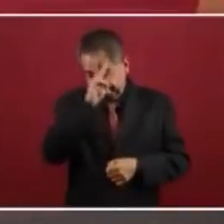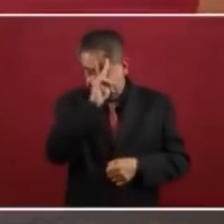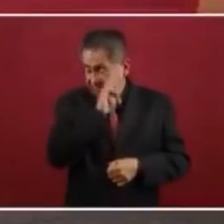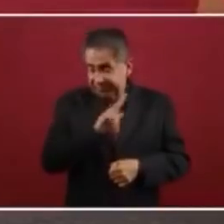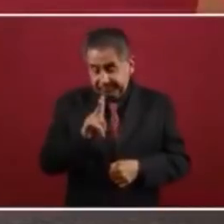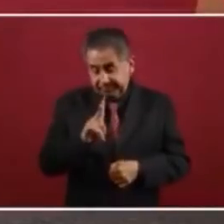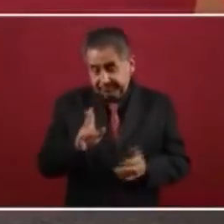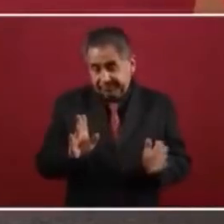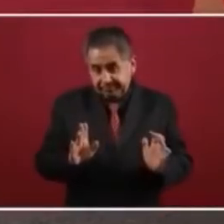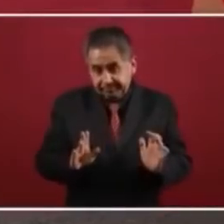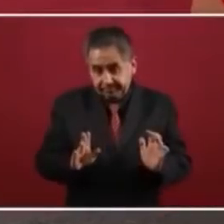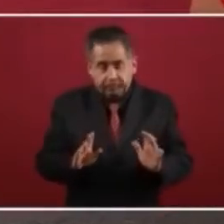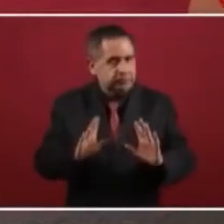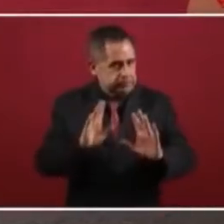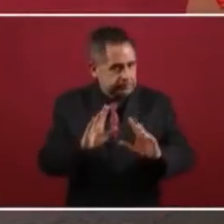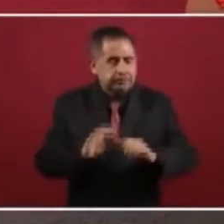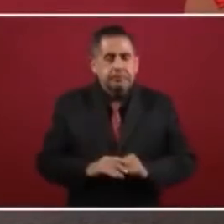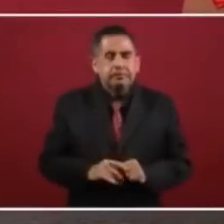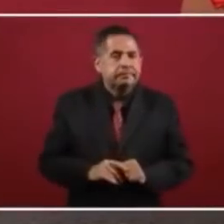Entonces,